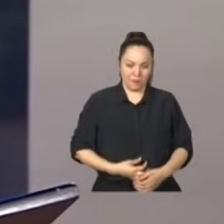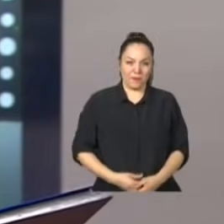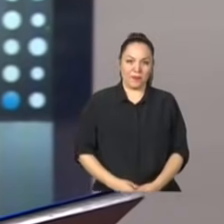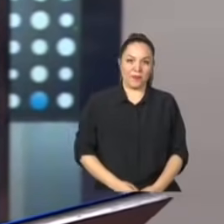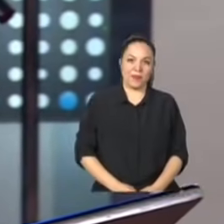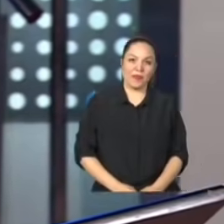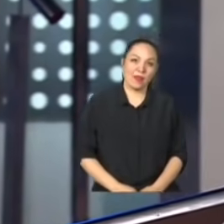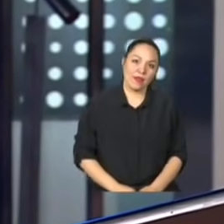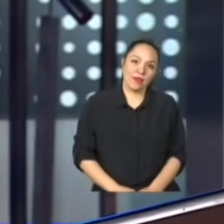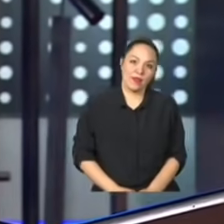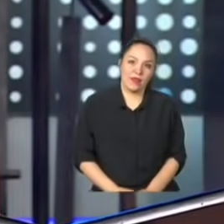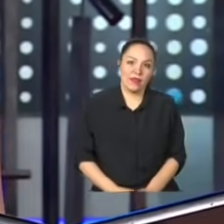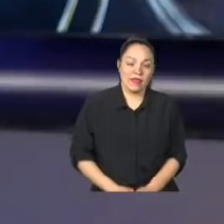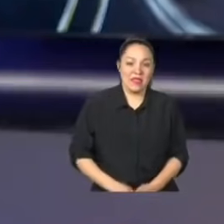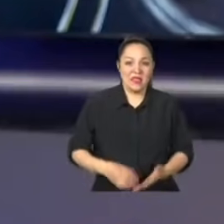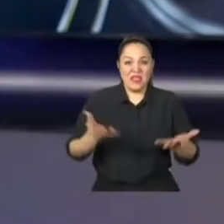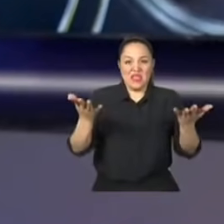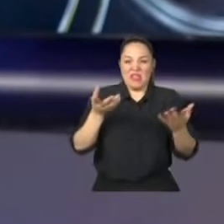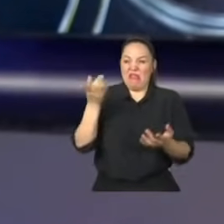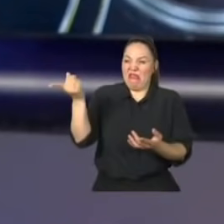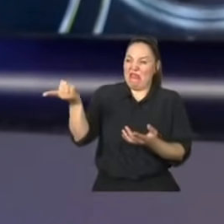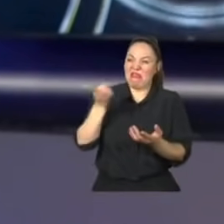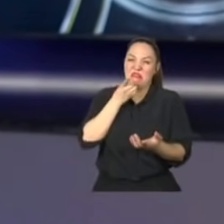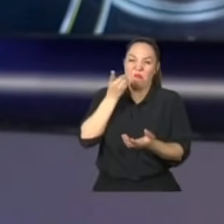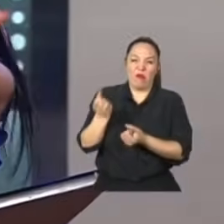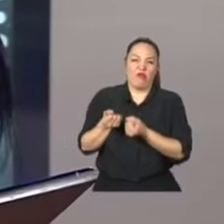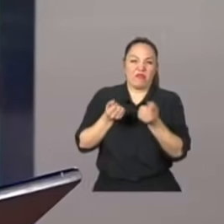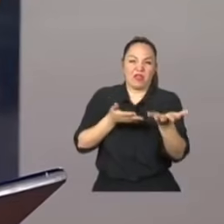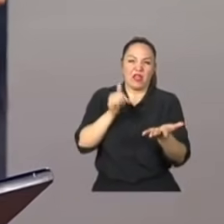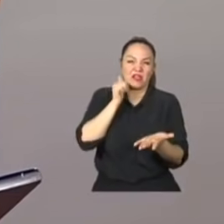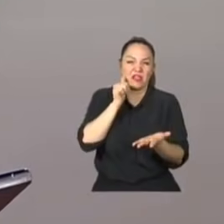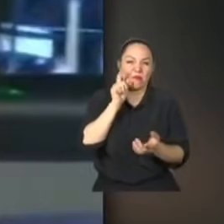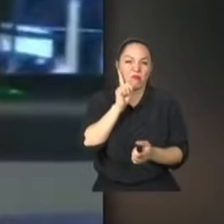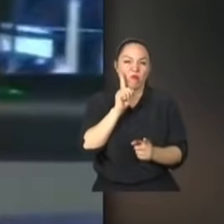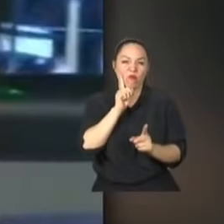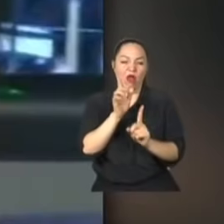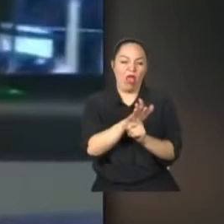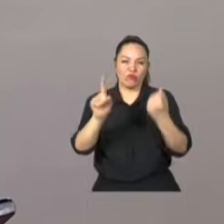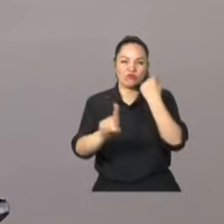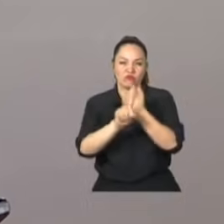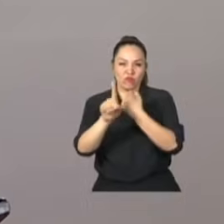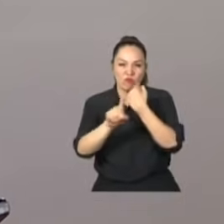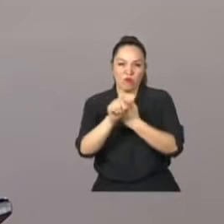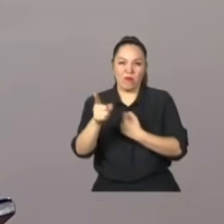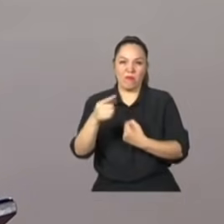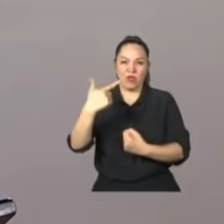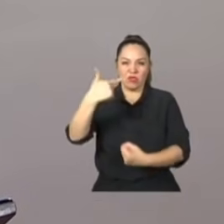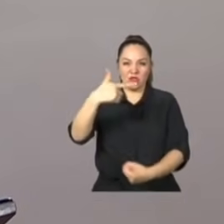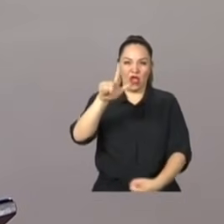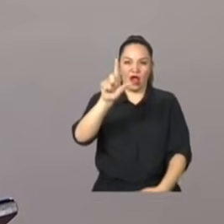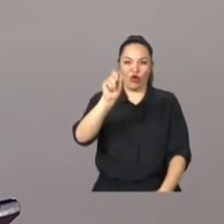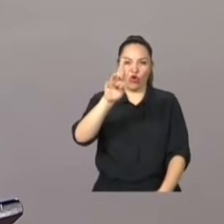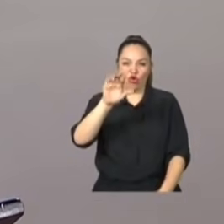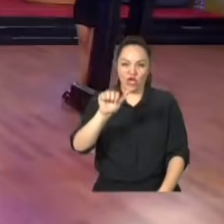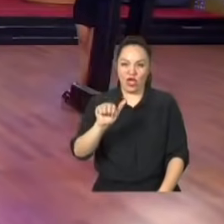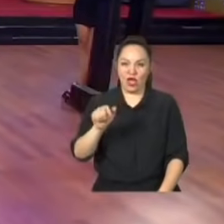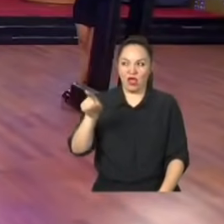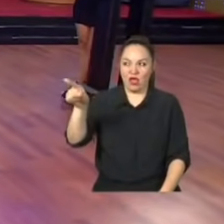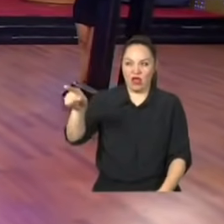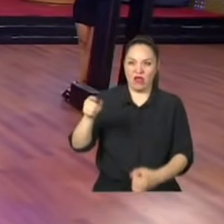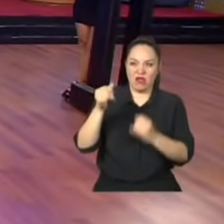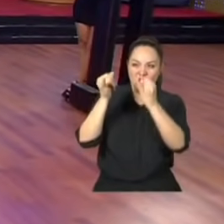tipo si se la pasa acosando a las mujeres? Quiero que vean esta imagen. ¿Cómo tu